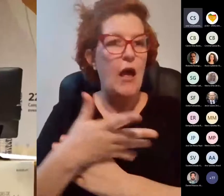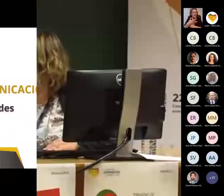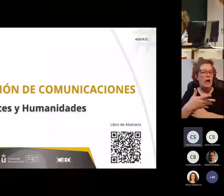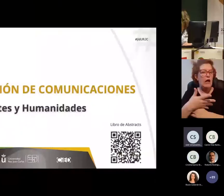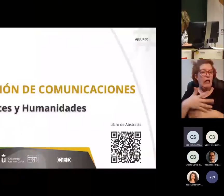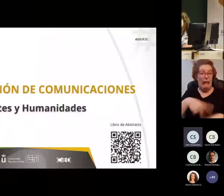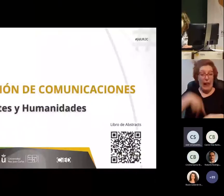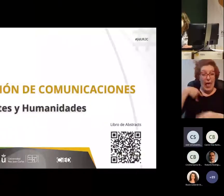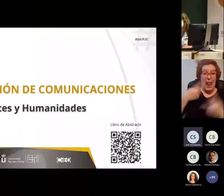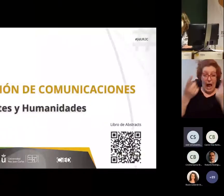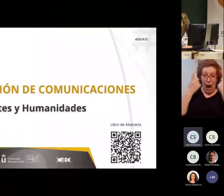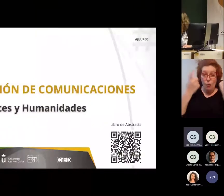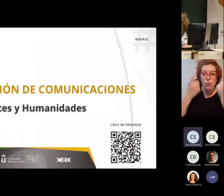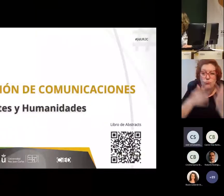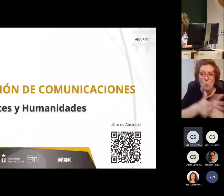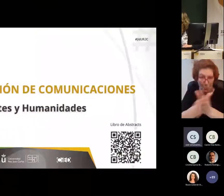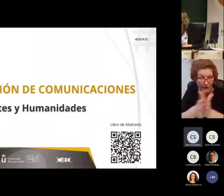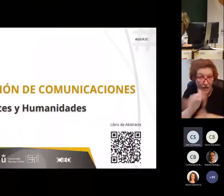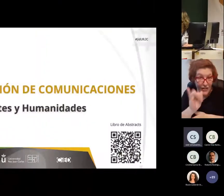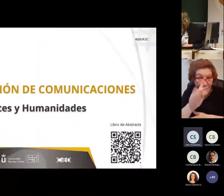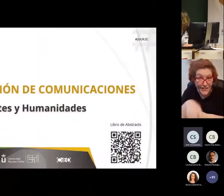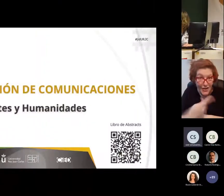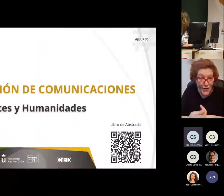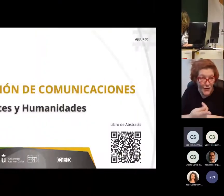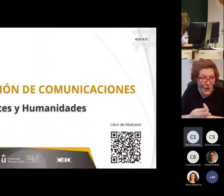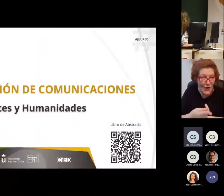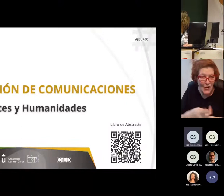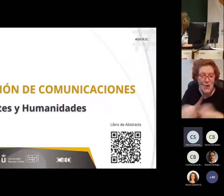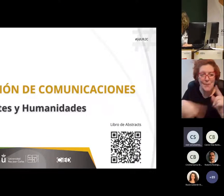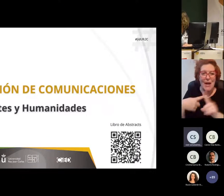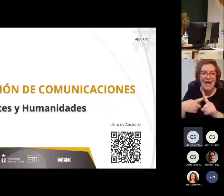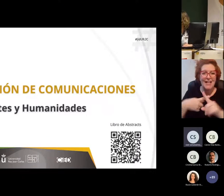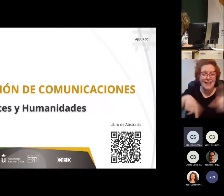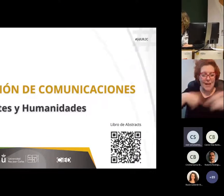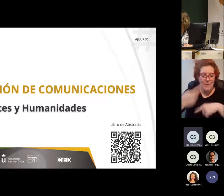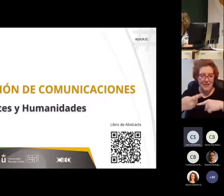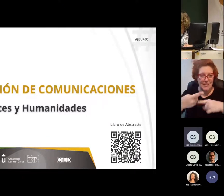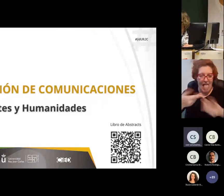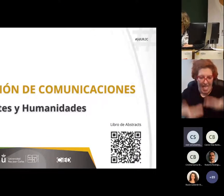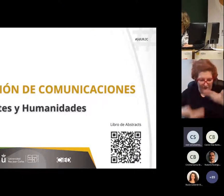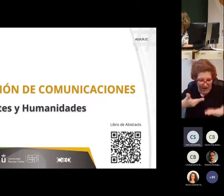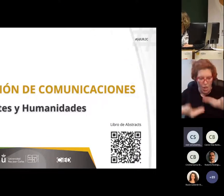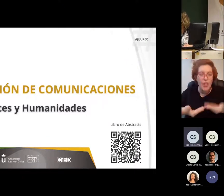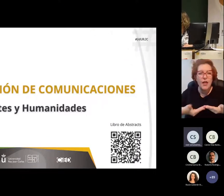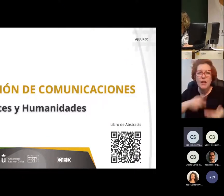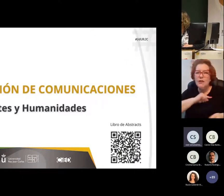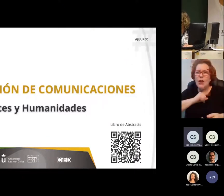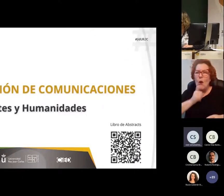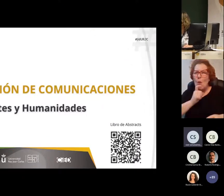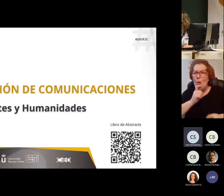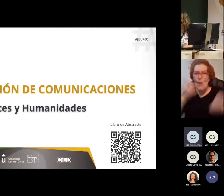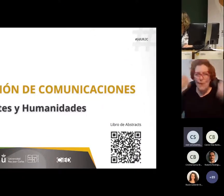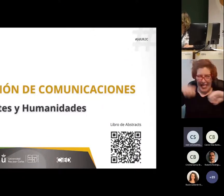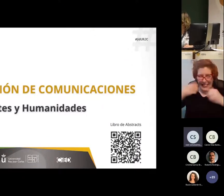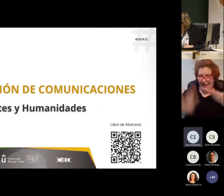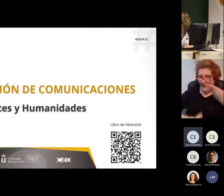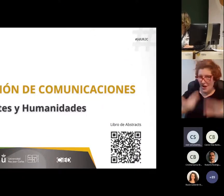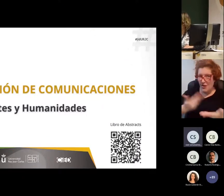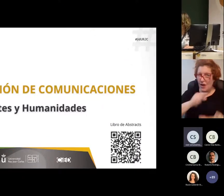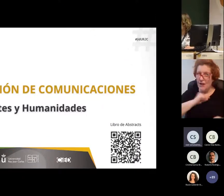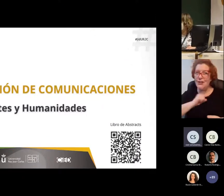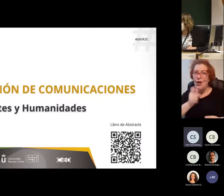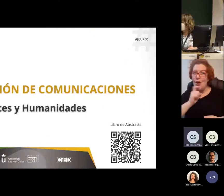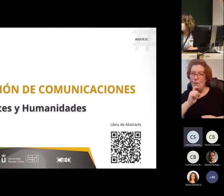bastante bien, pero ¿cómo se sienten luego ellos al ser calificados con estas prácticas? ¿Lo